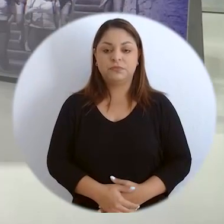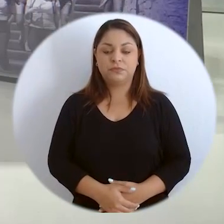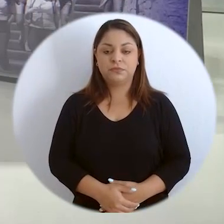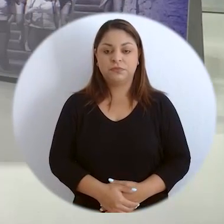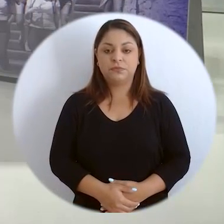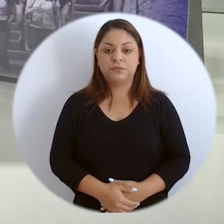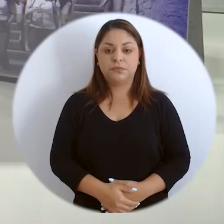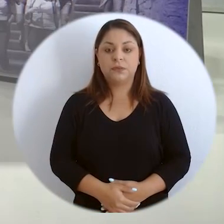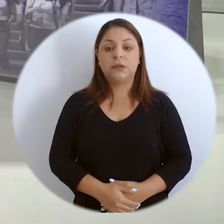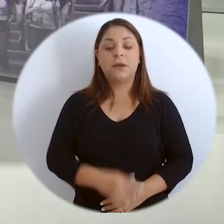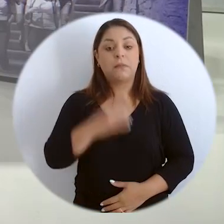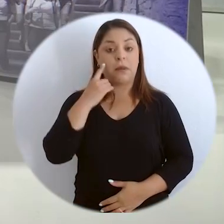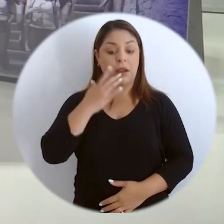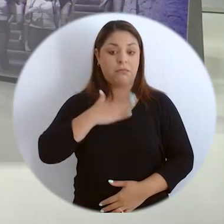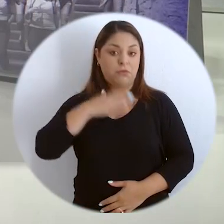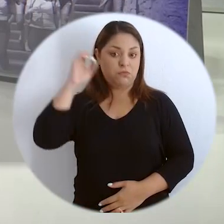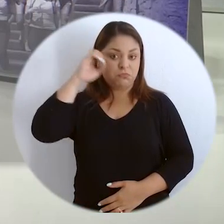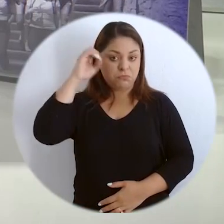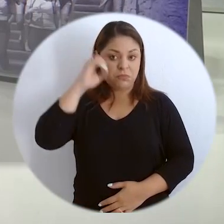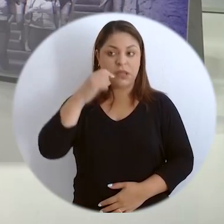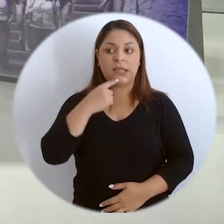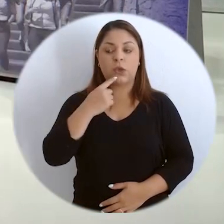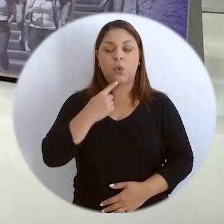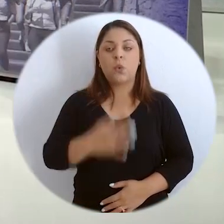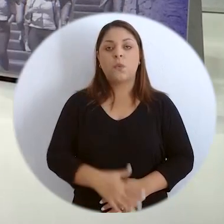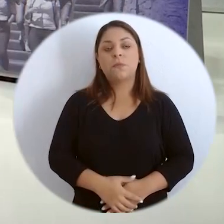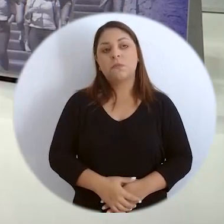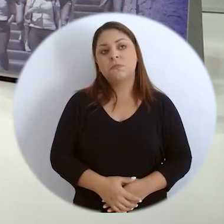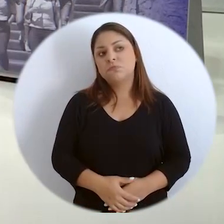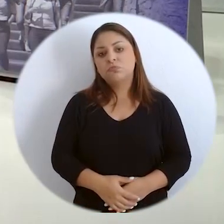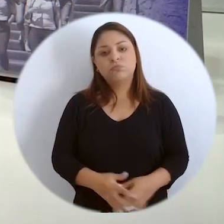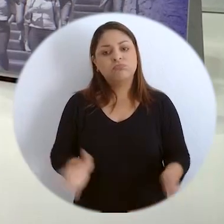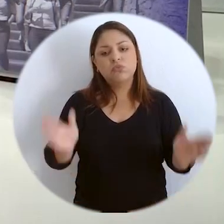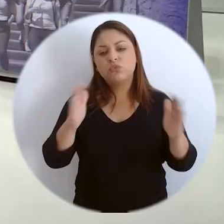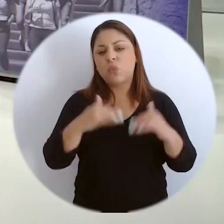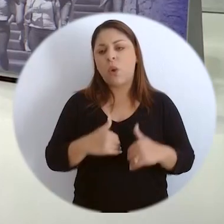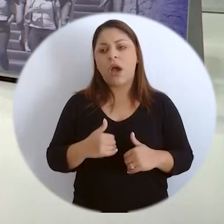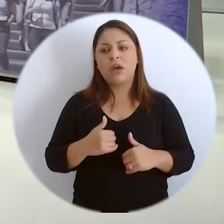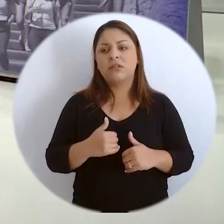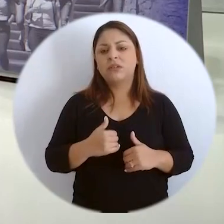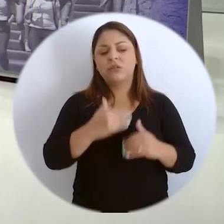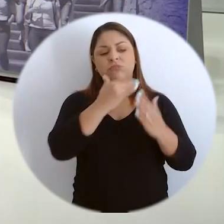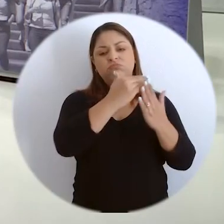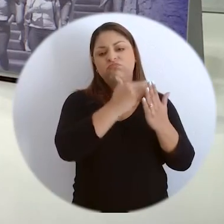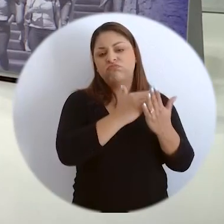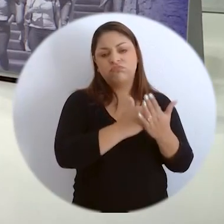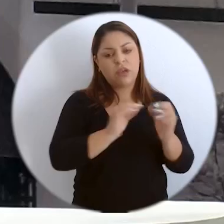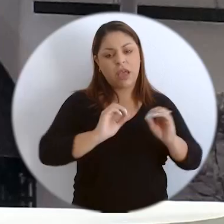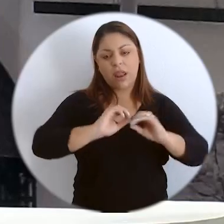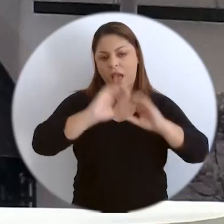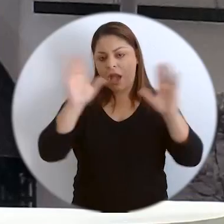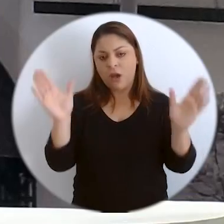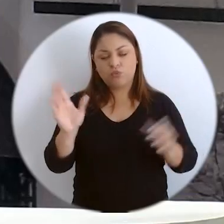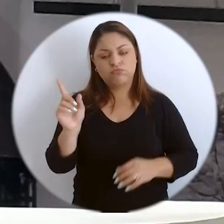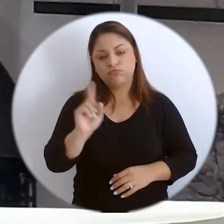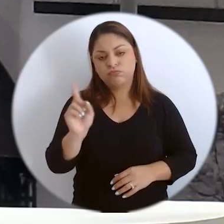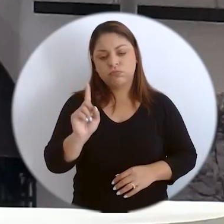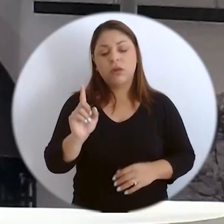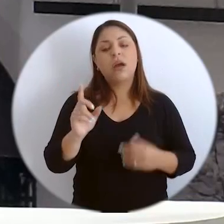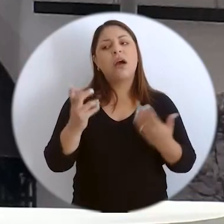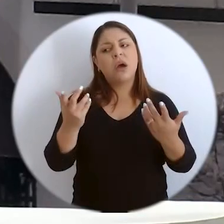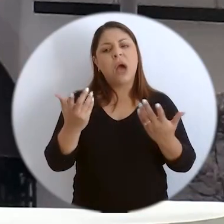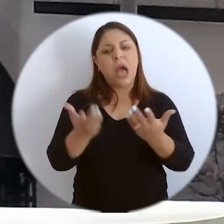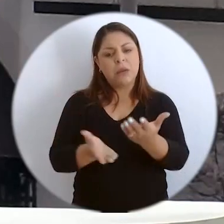Mi criterio es que no hay una línea, no hay una línea clara, o sea, es una propuesta en un inicio